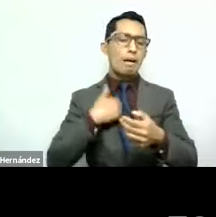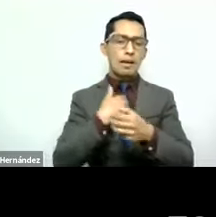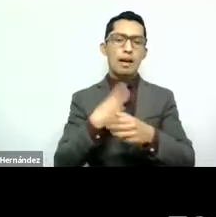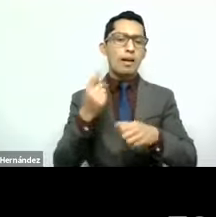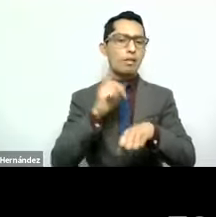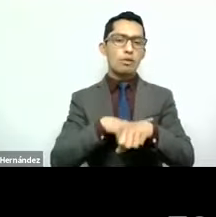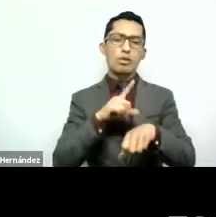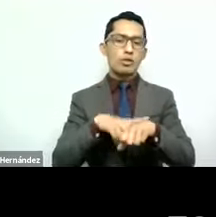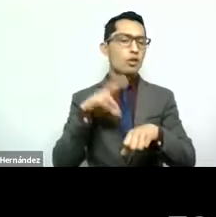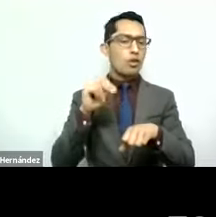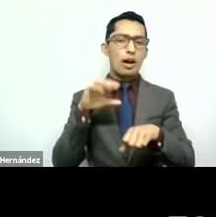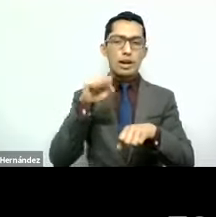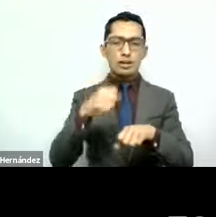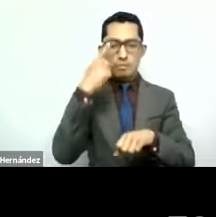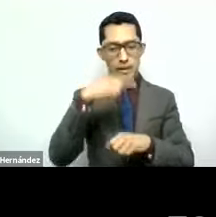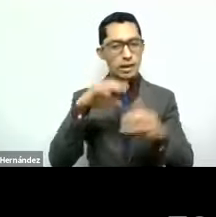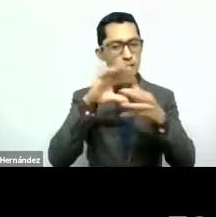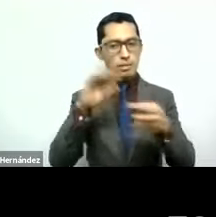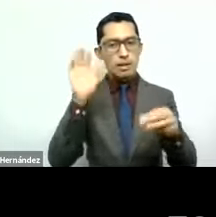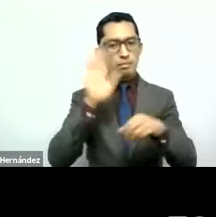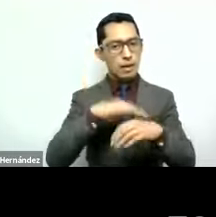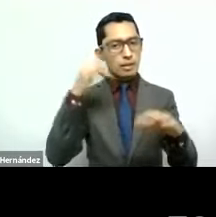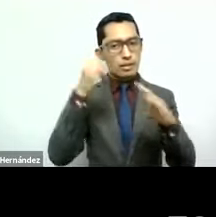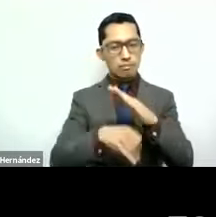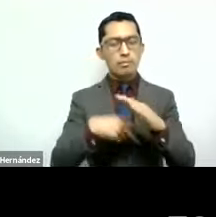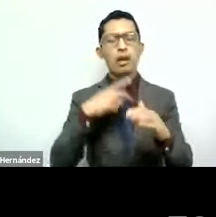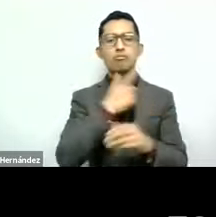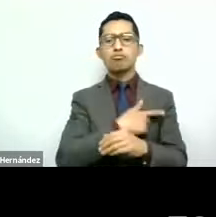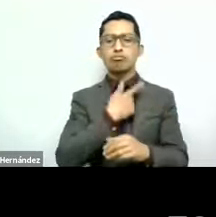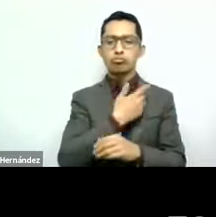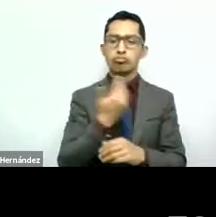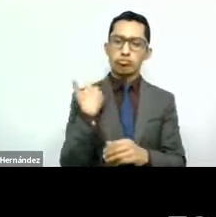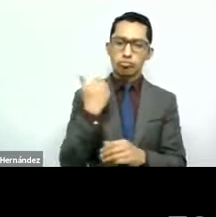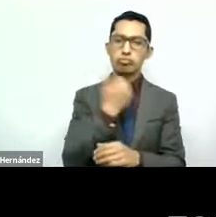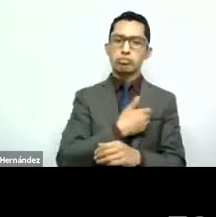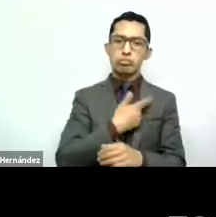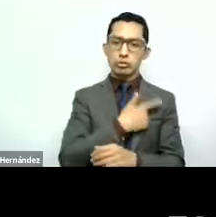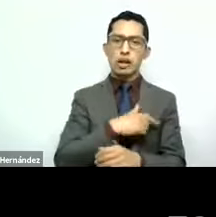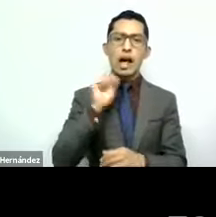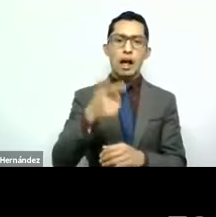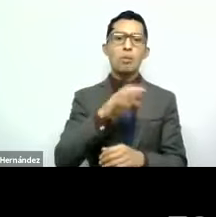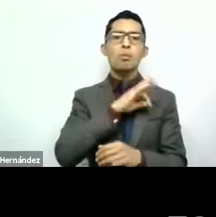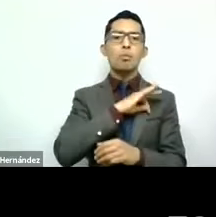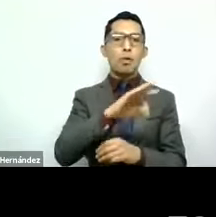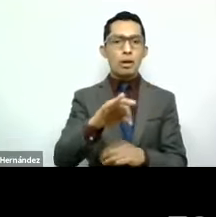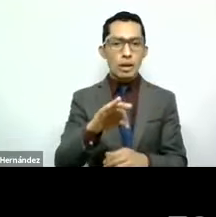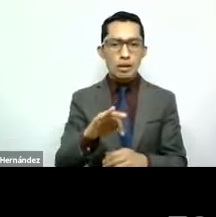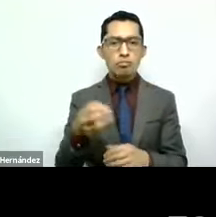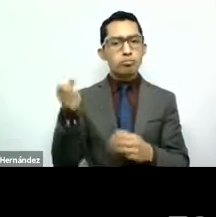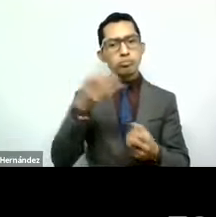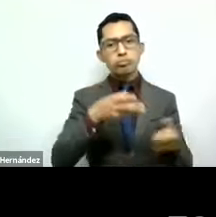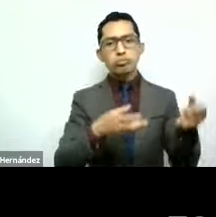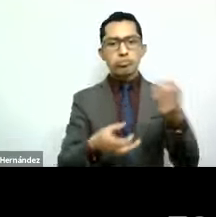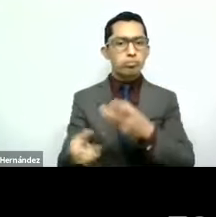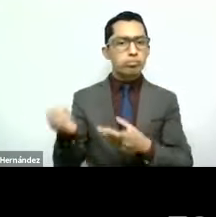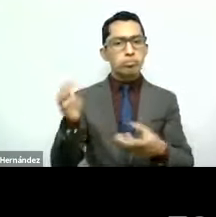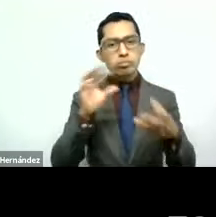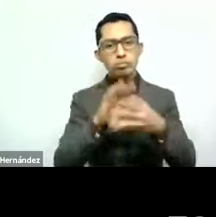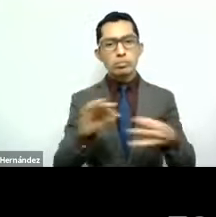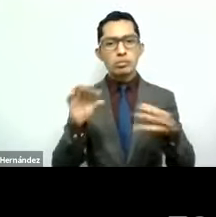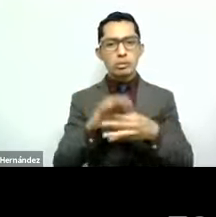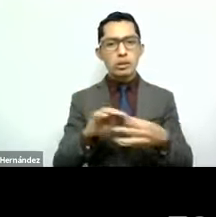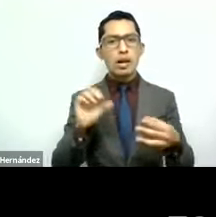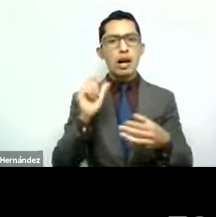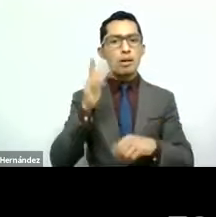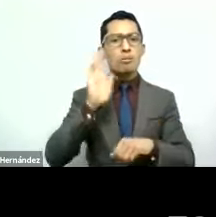suficientes para hablar de estas cosas, pero quedo a sus órdenes si es que algo más podemos abonar o algo más